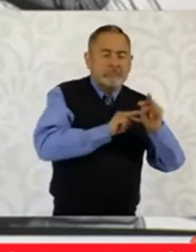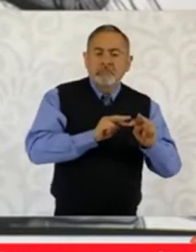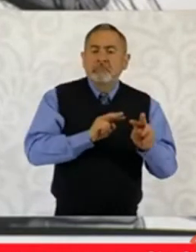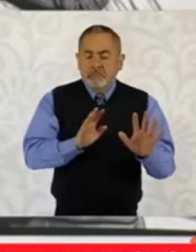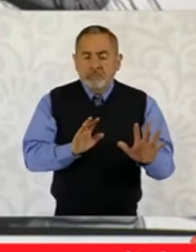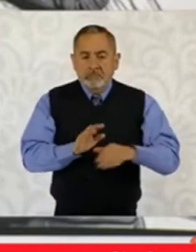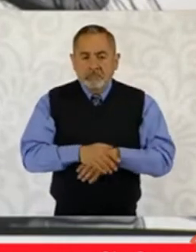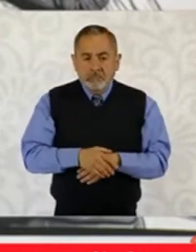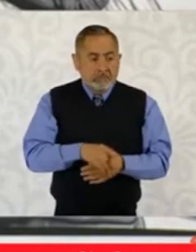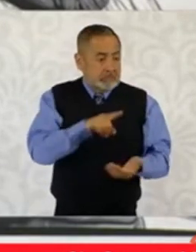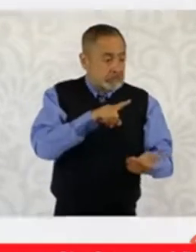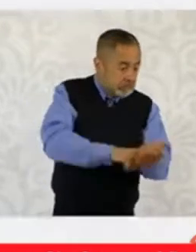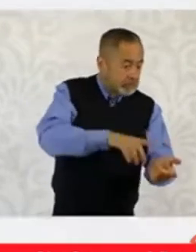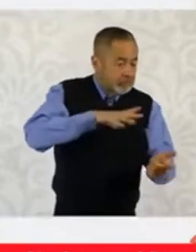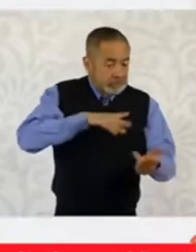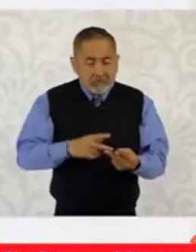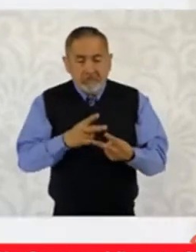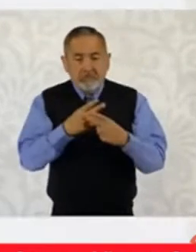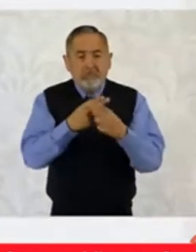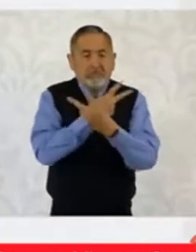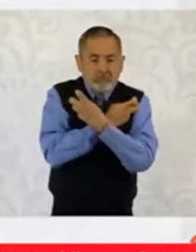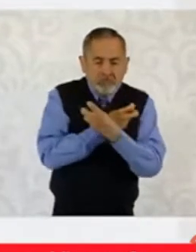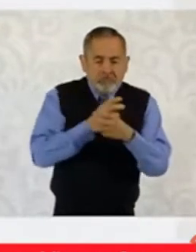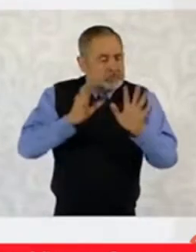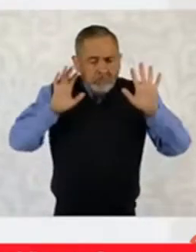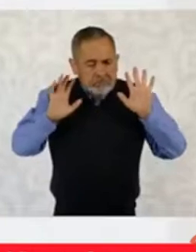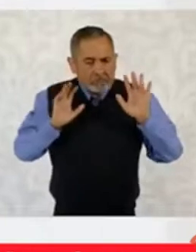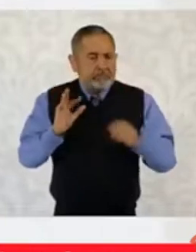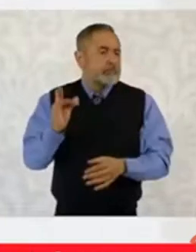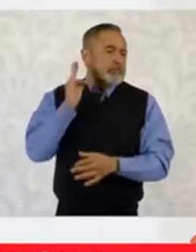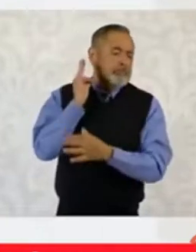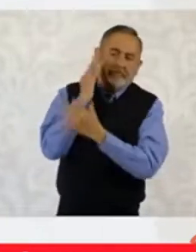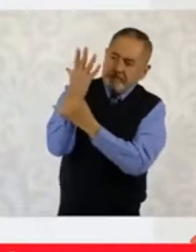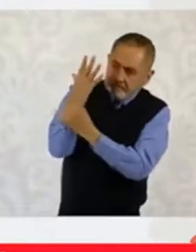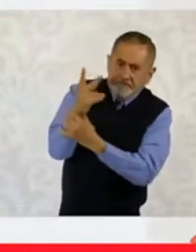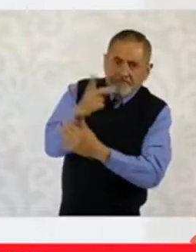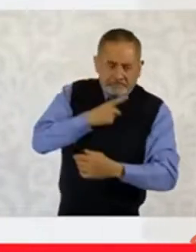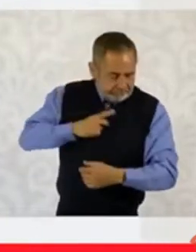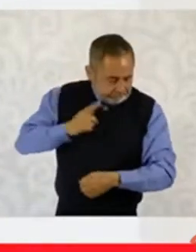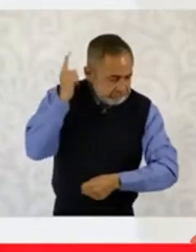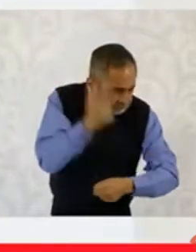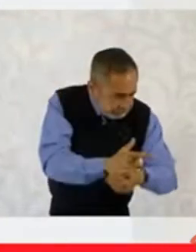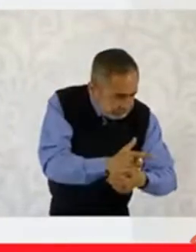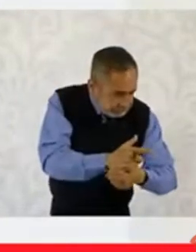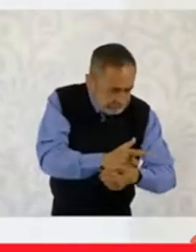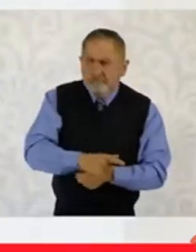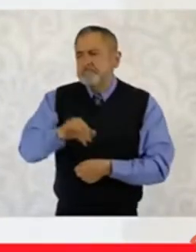Si hay ahí restos humanos o no, no lo tiene que decir la Fiscalía.